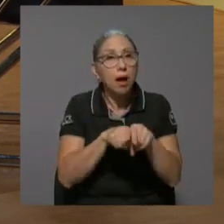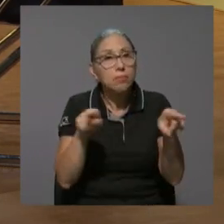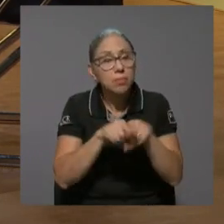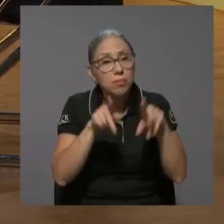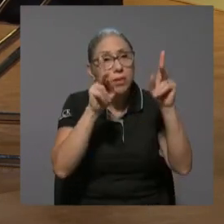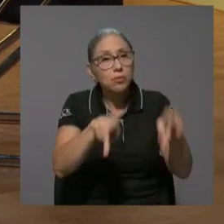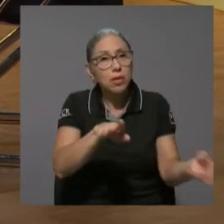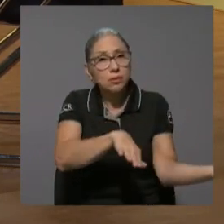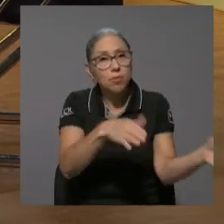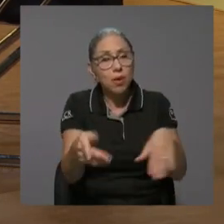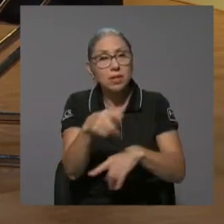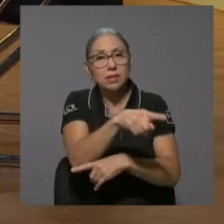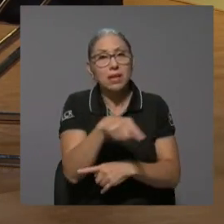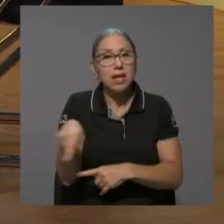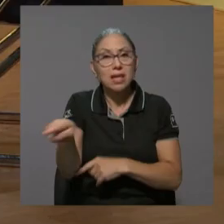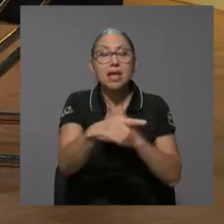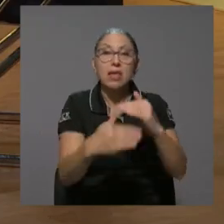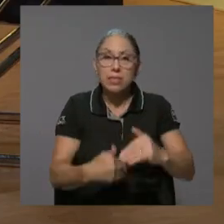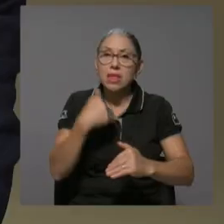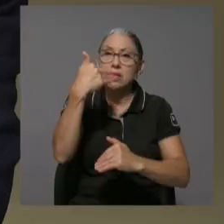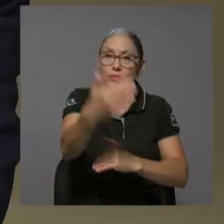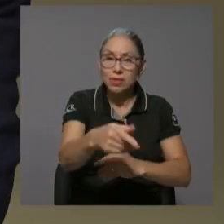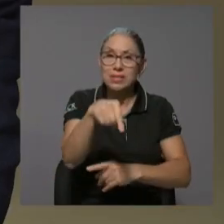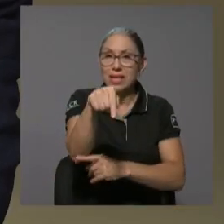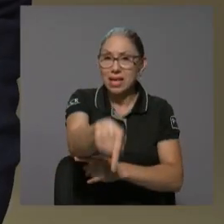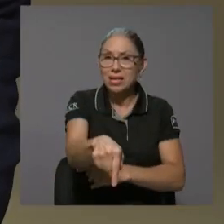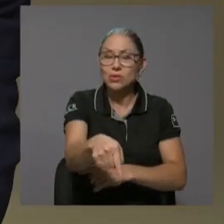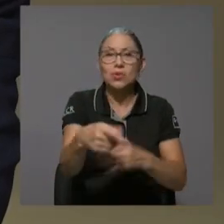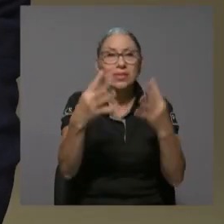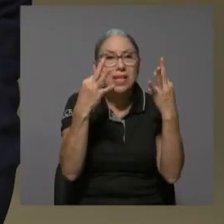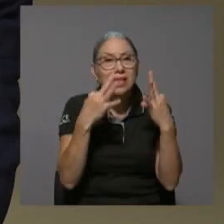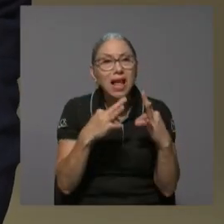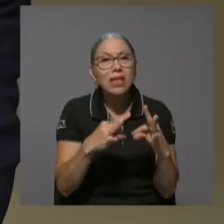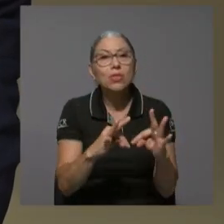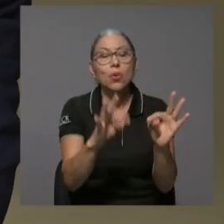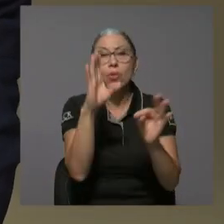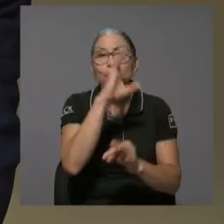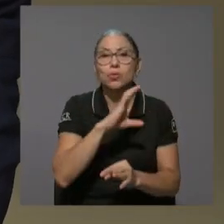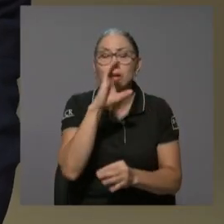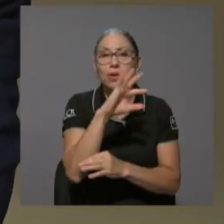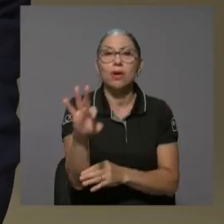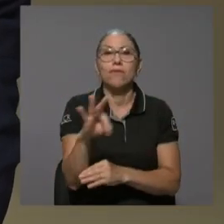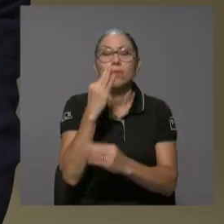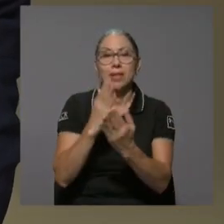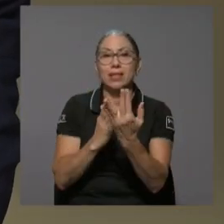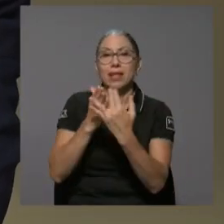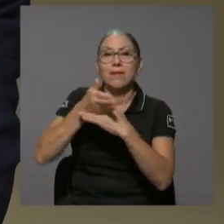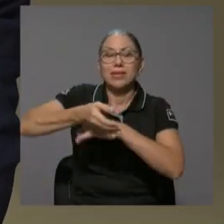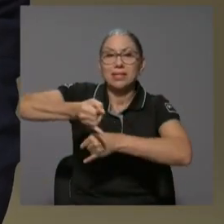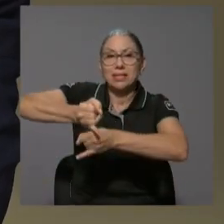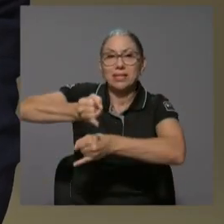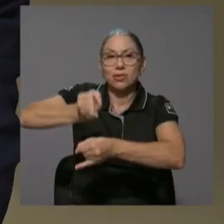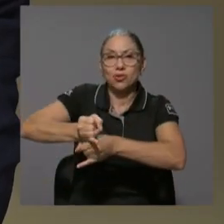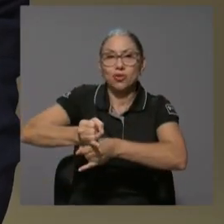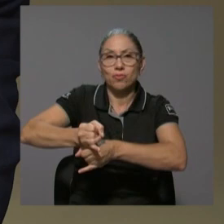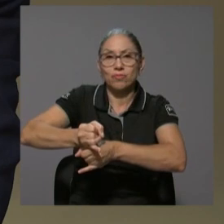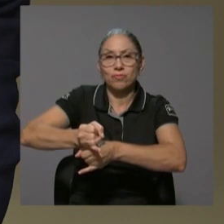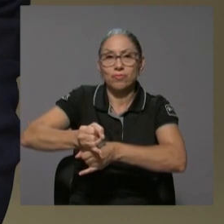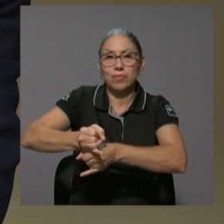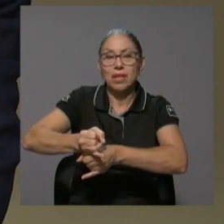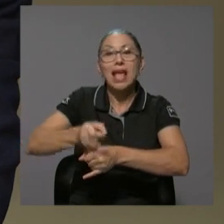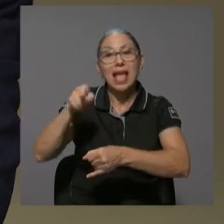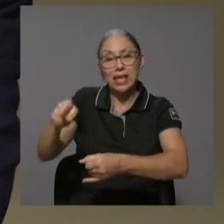logró buscar una vía institucional. Pero curiosamente, y esto nos habla mucho de la volatilidad de la opinión